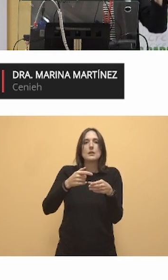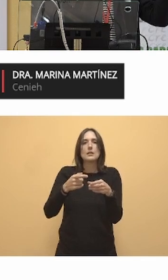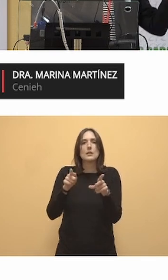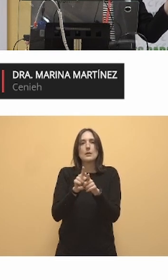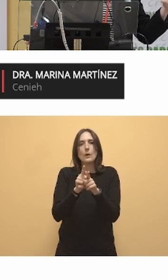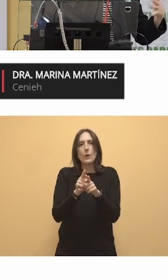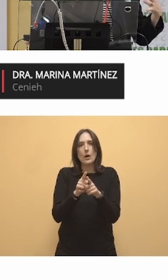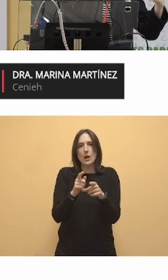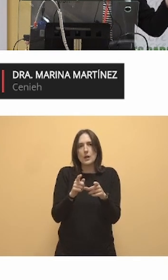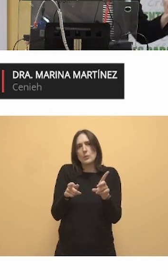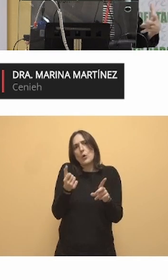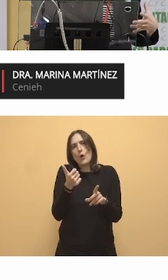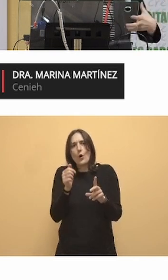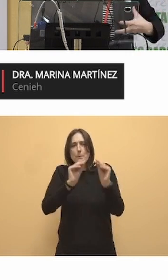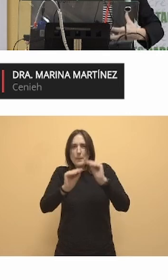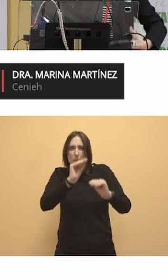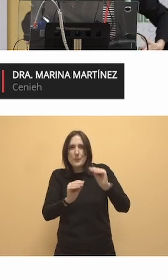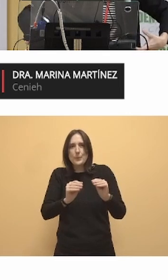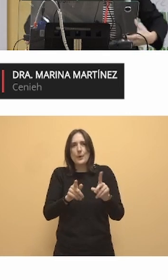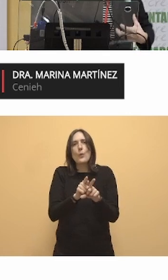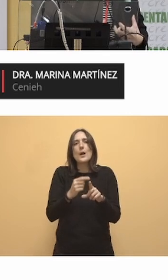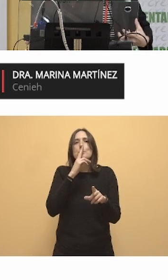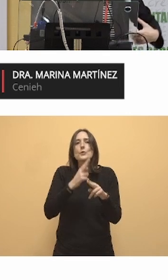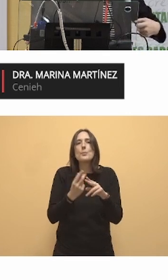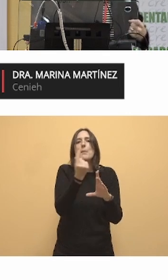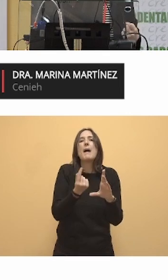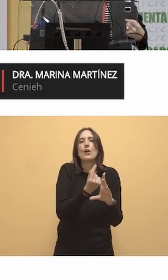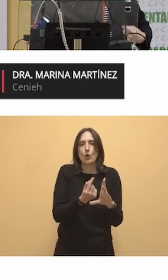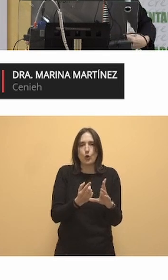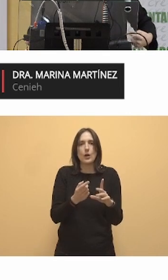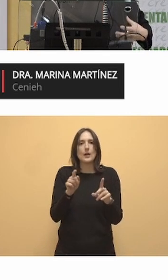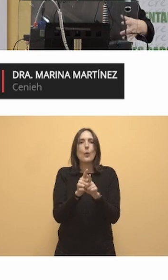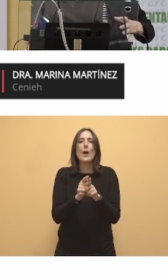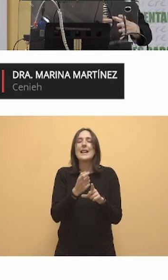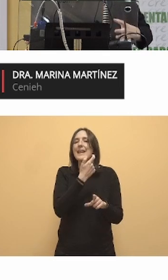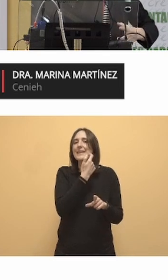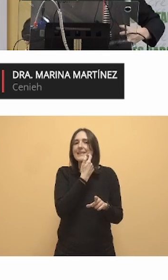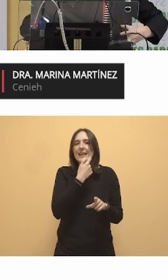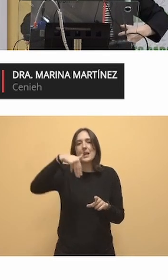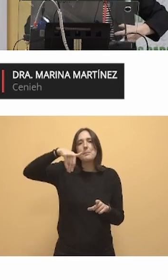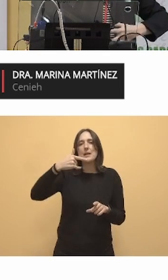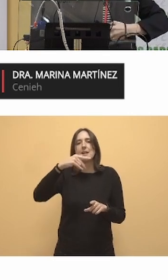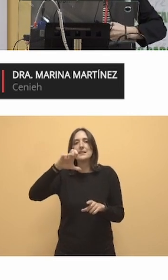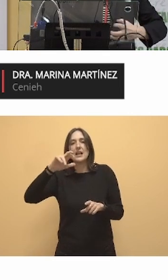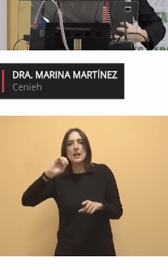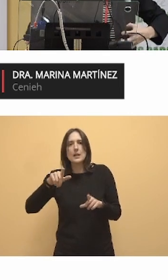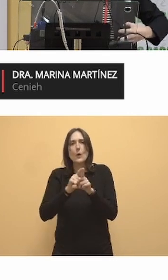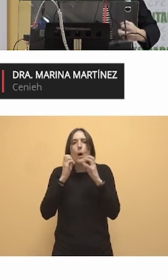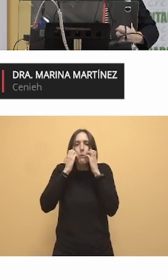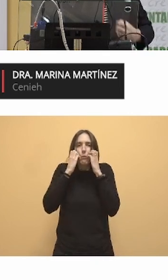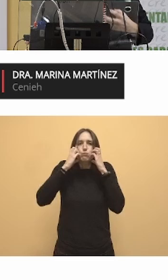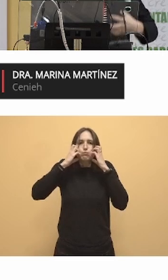barroco, rococó, y hasta el punto de que lo denominamos como diente Michelin, porque es un diente que parece que está inflado, no